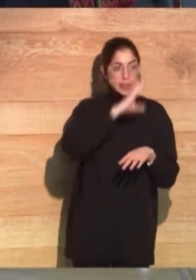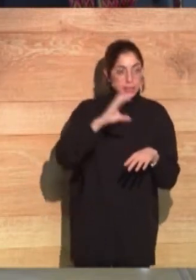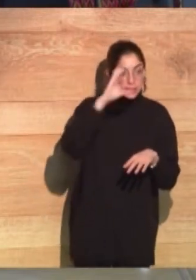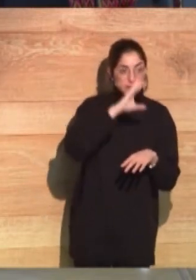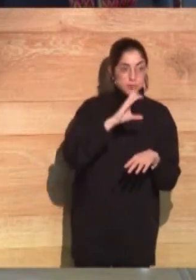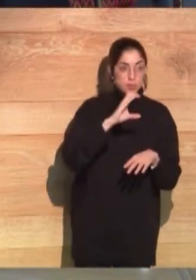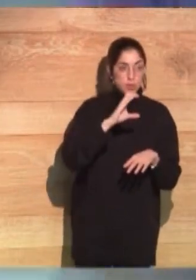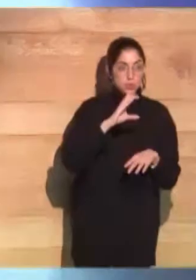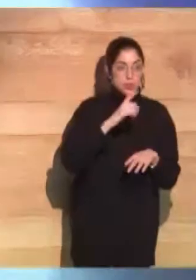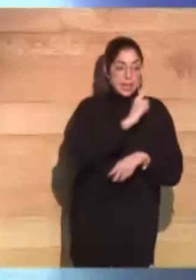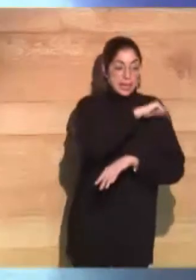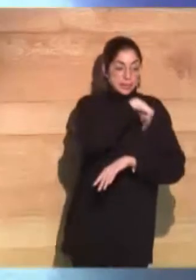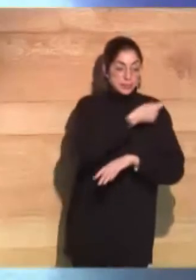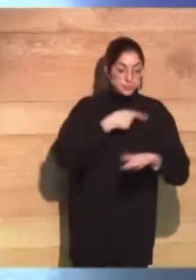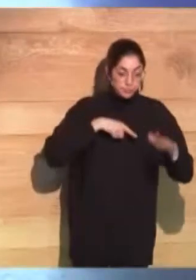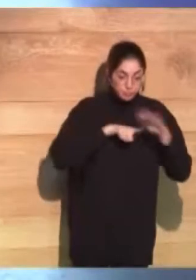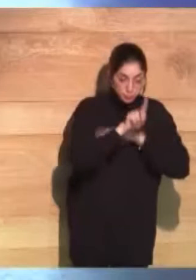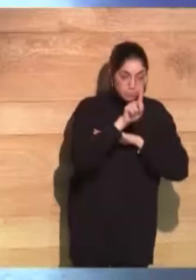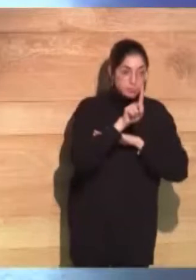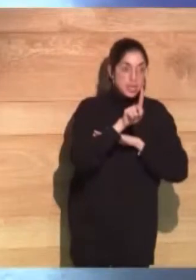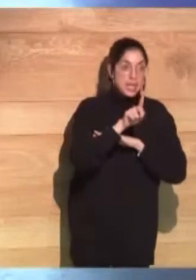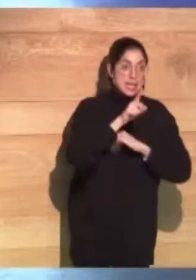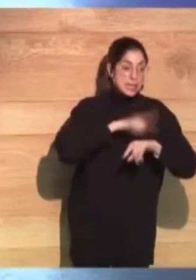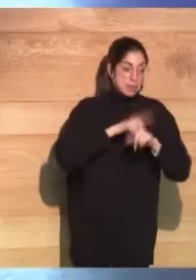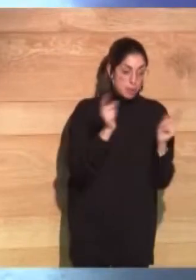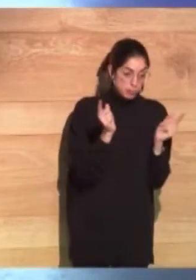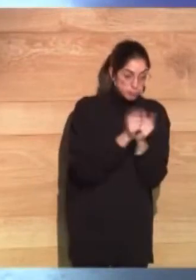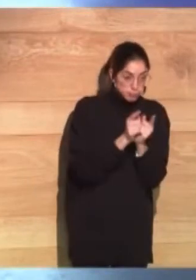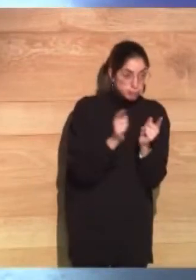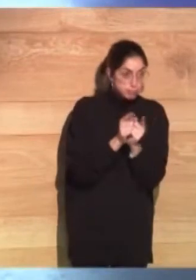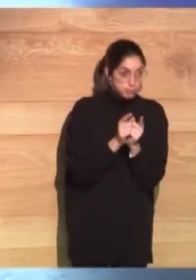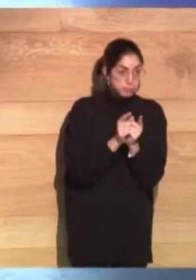pudieron desarrollar una vacuna en un tiempo relativamente corto.